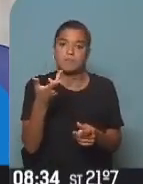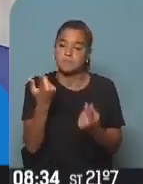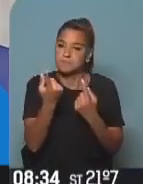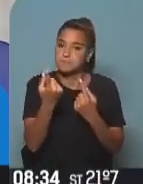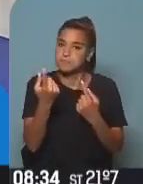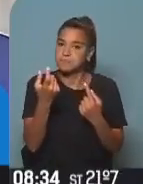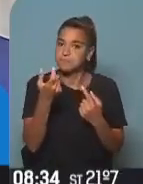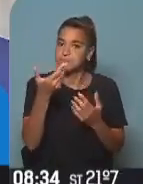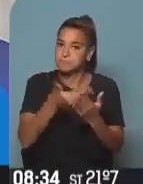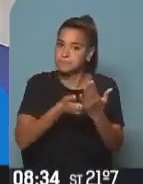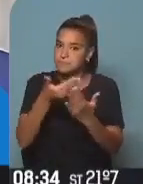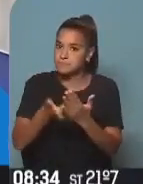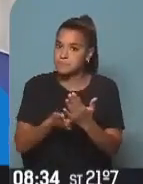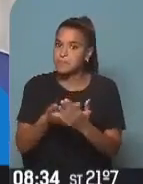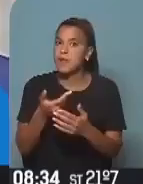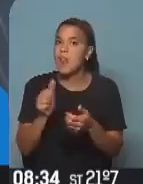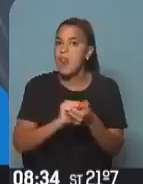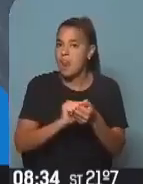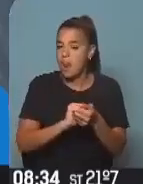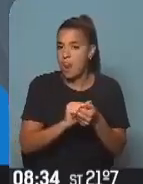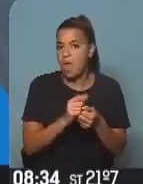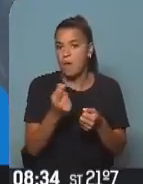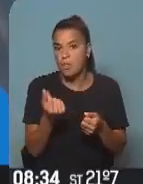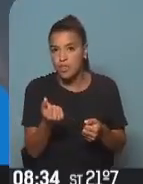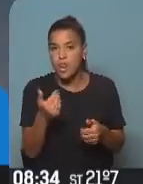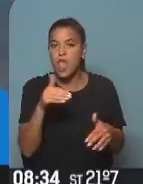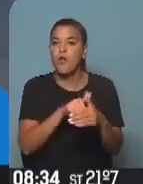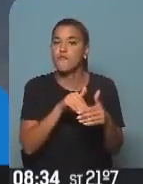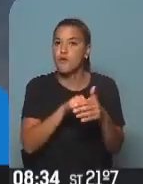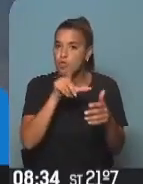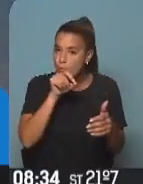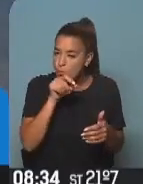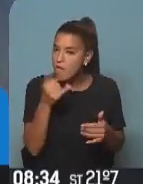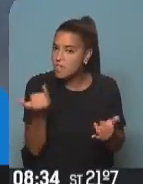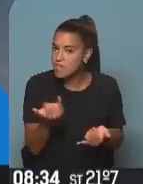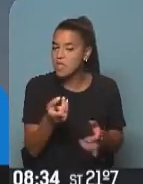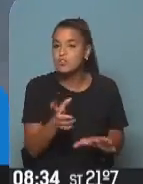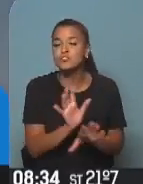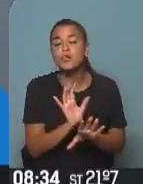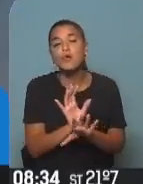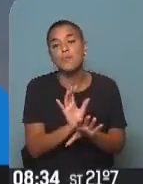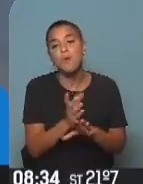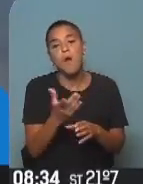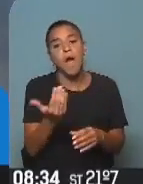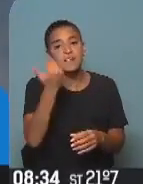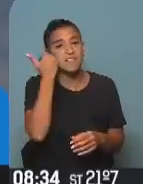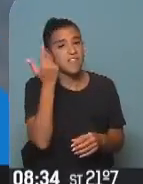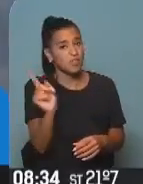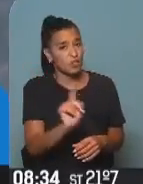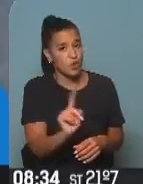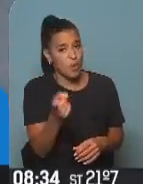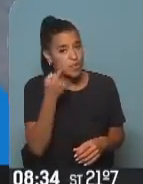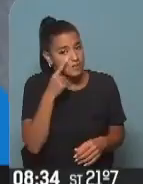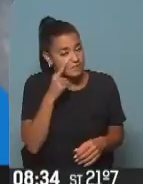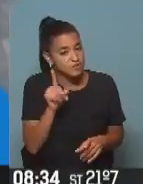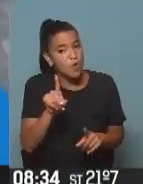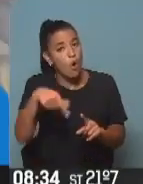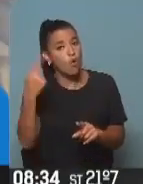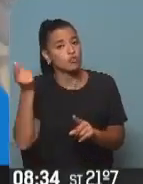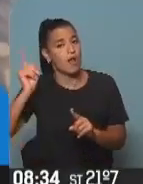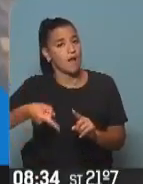importantes, que relacionaban lavado de dinero, fondos buitre y demás. O sea, ya deja de ser un accidente, por lo tanto es otra causa. Pero